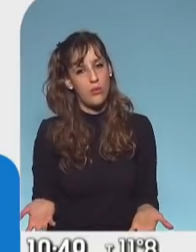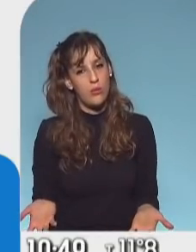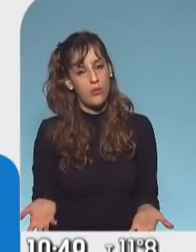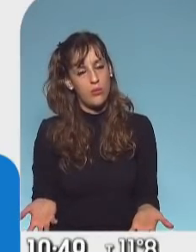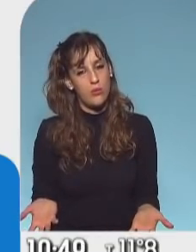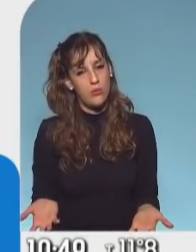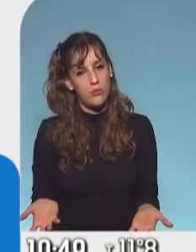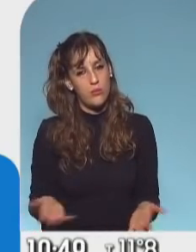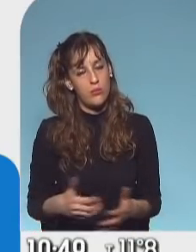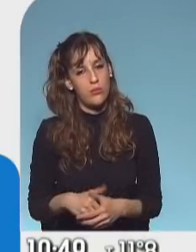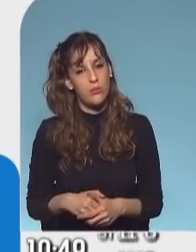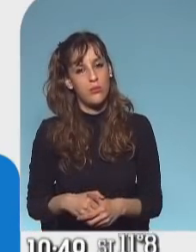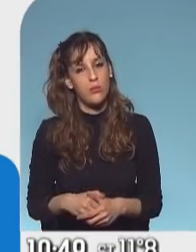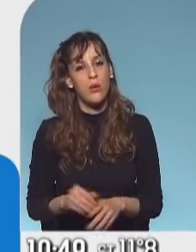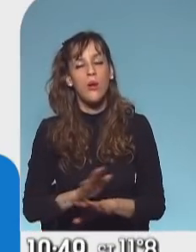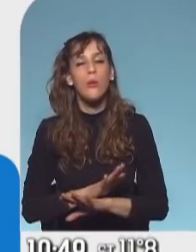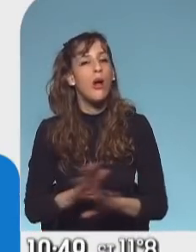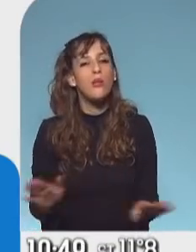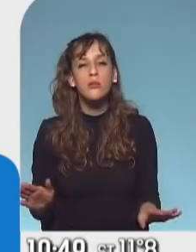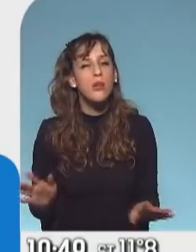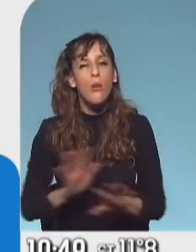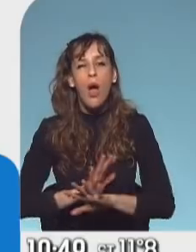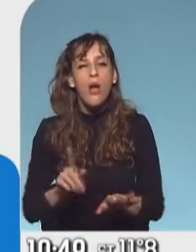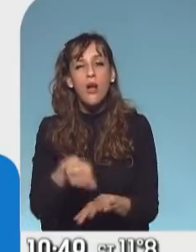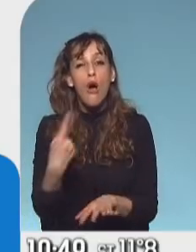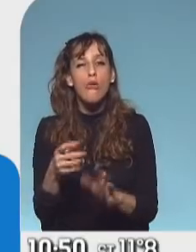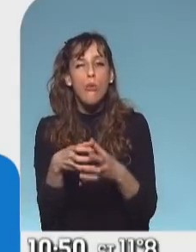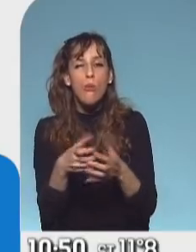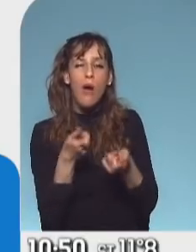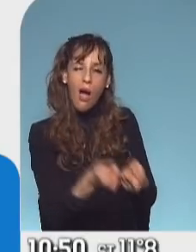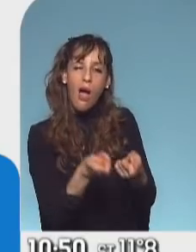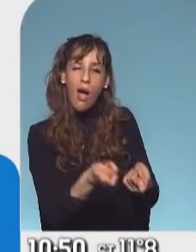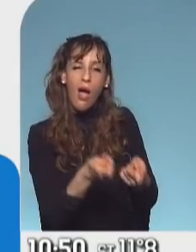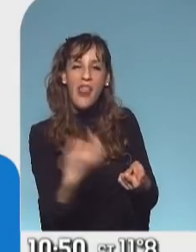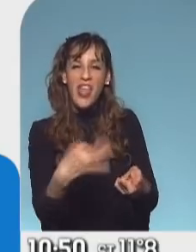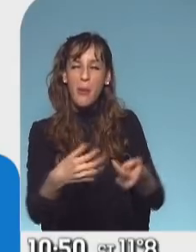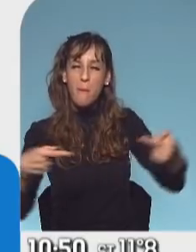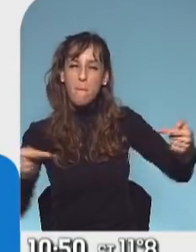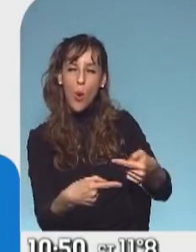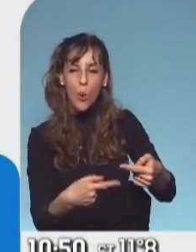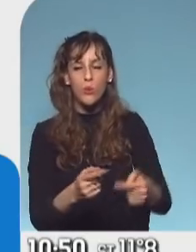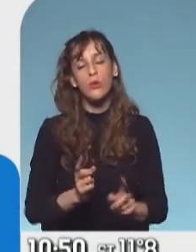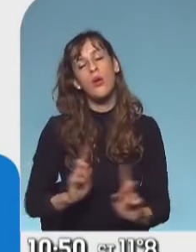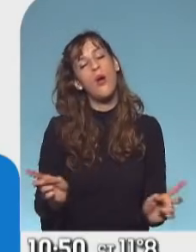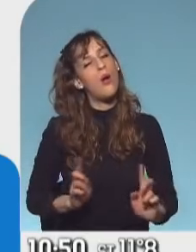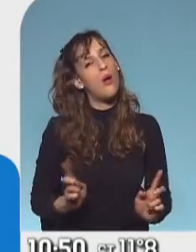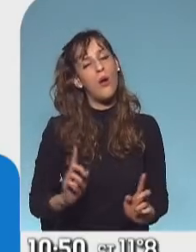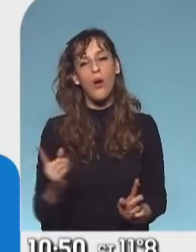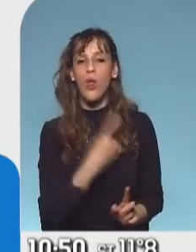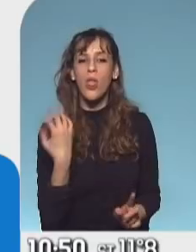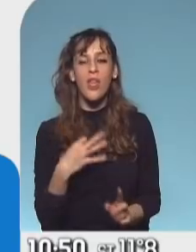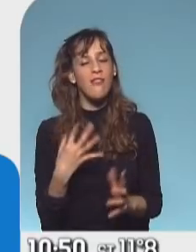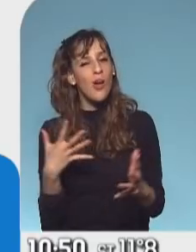Que no nos hagan equivocar, que no nos enfrenten. Estemos más unidos que